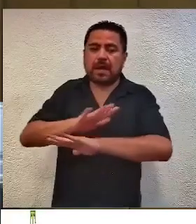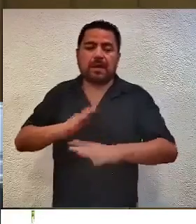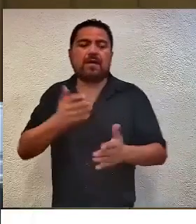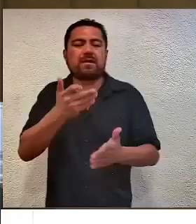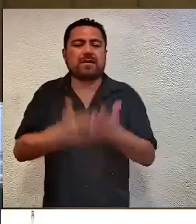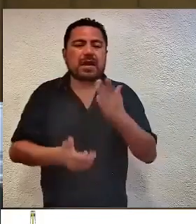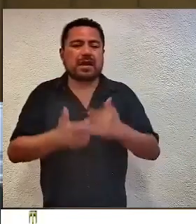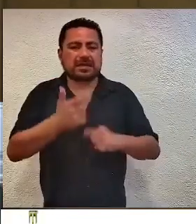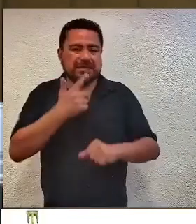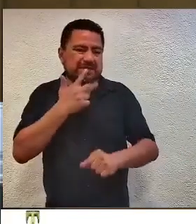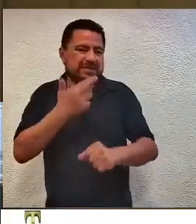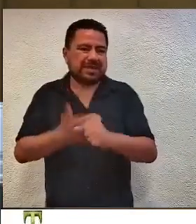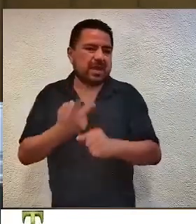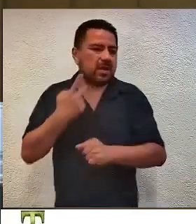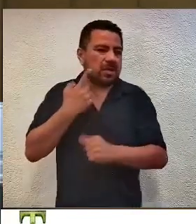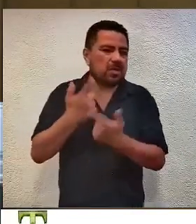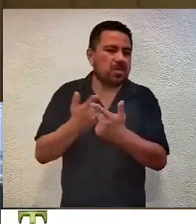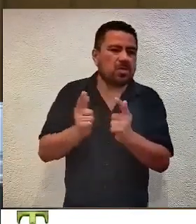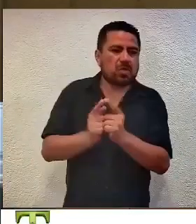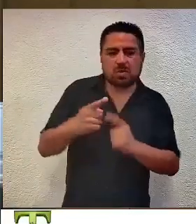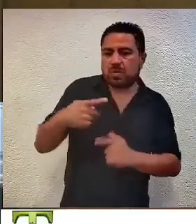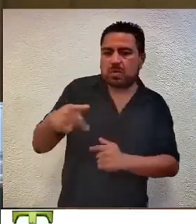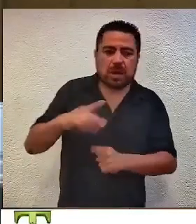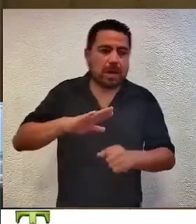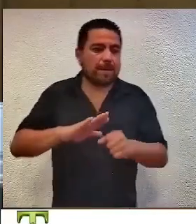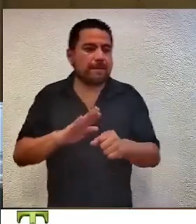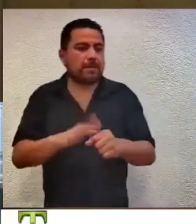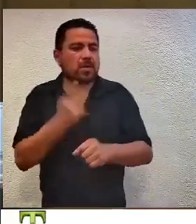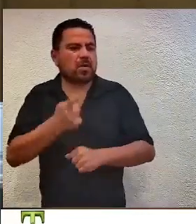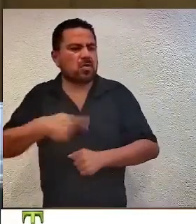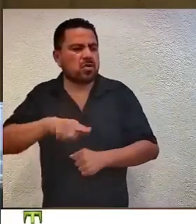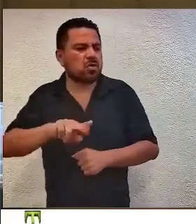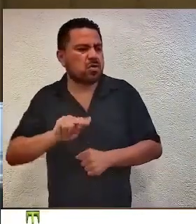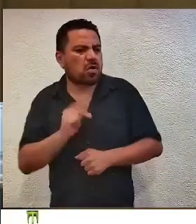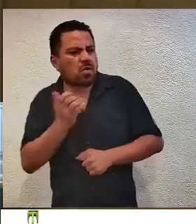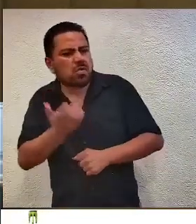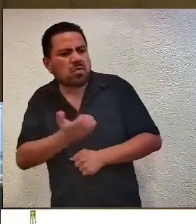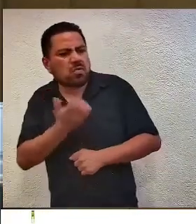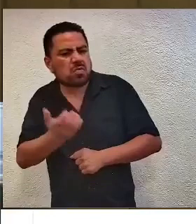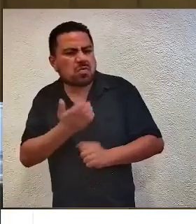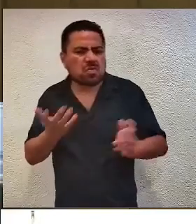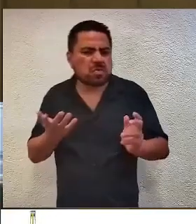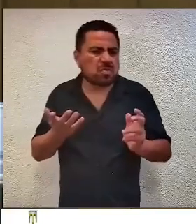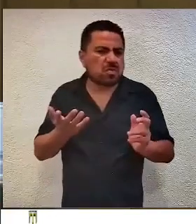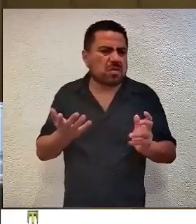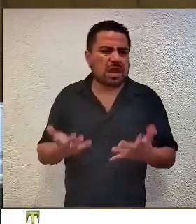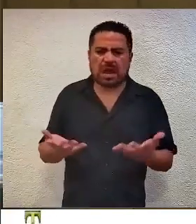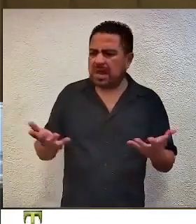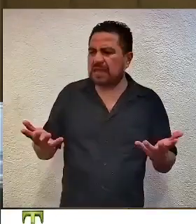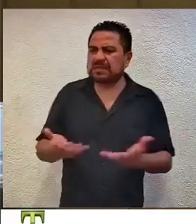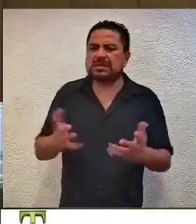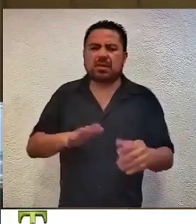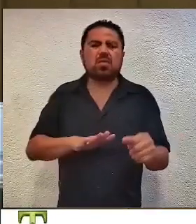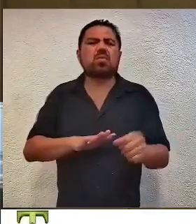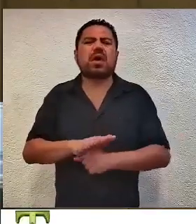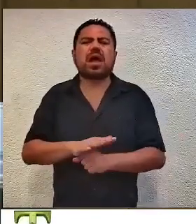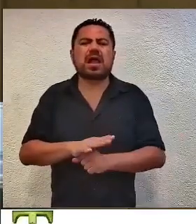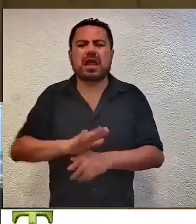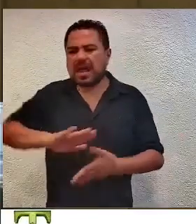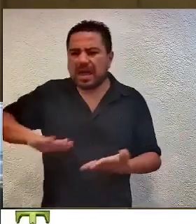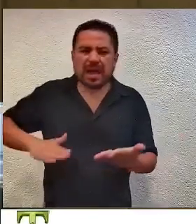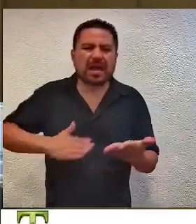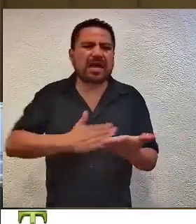jurisdicción intrapartidaria, porque de manera inusual lo que se está haciendo es entrar a